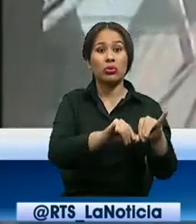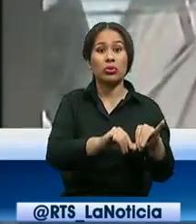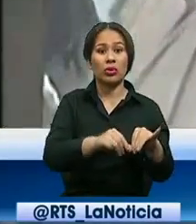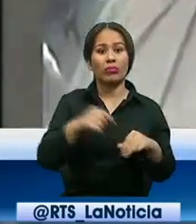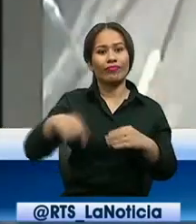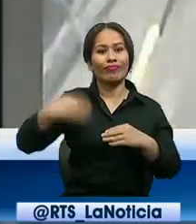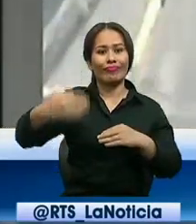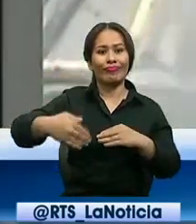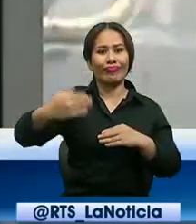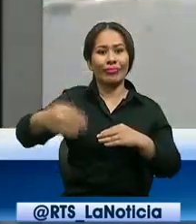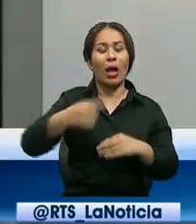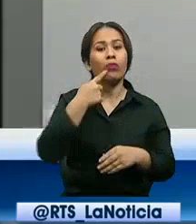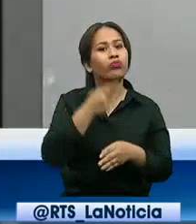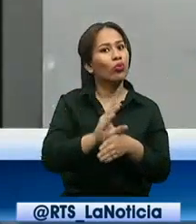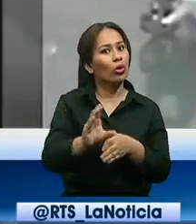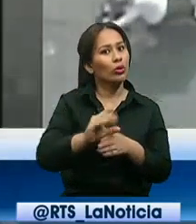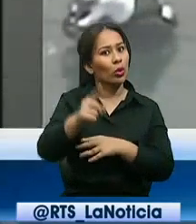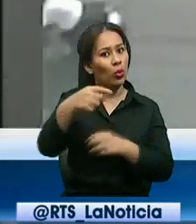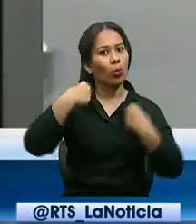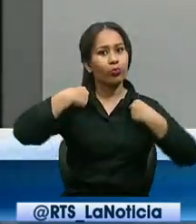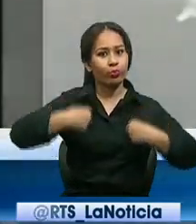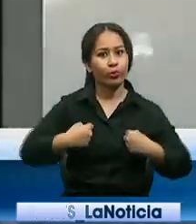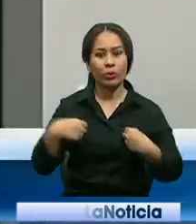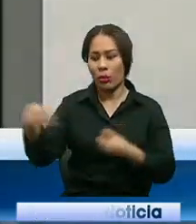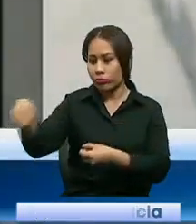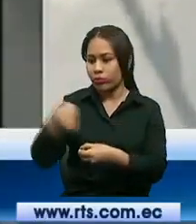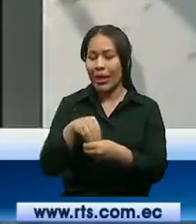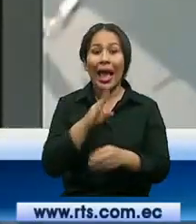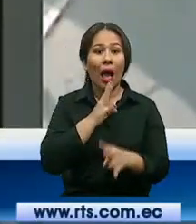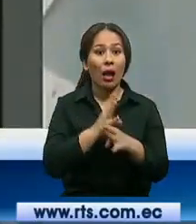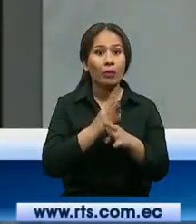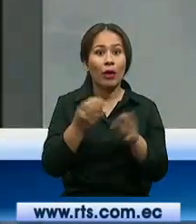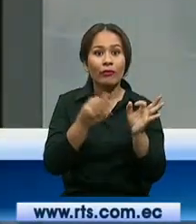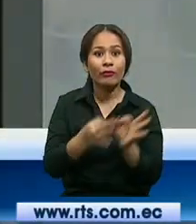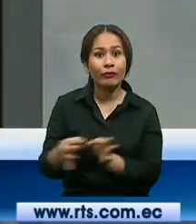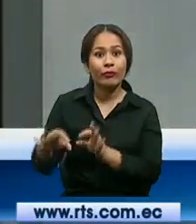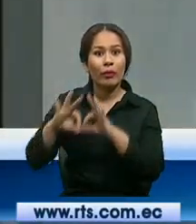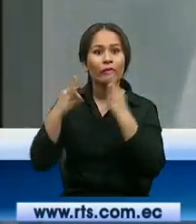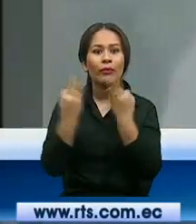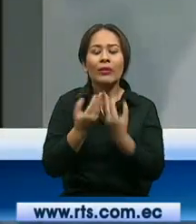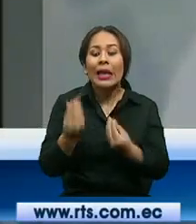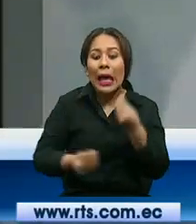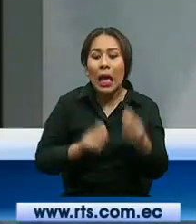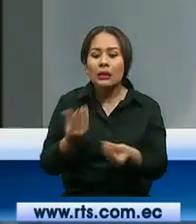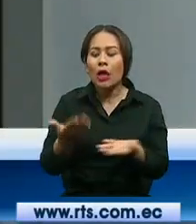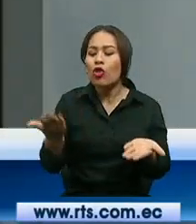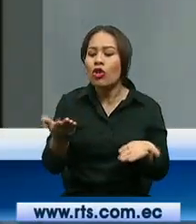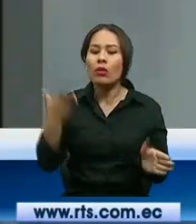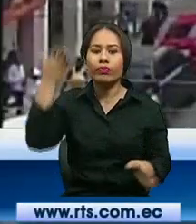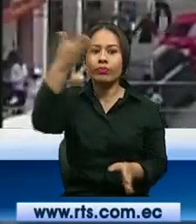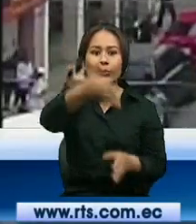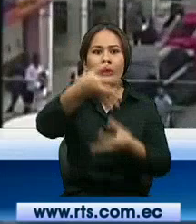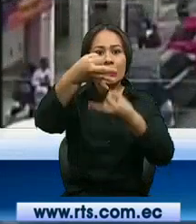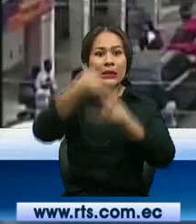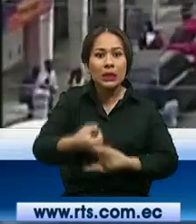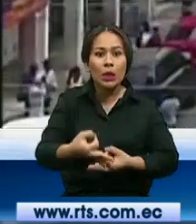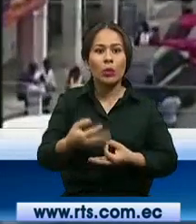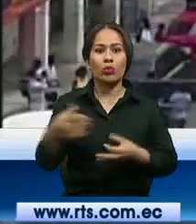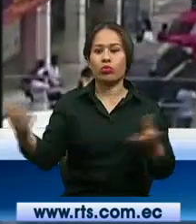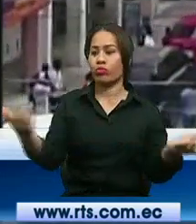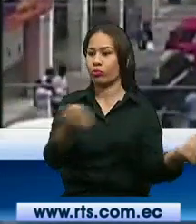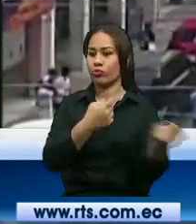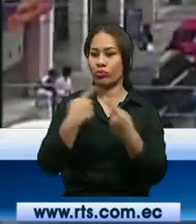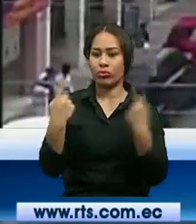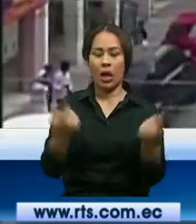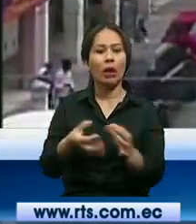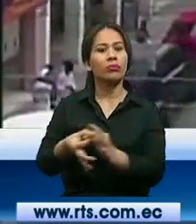próximos días, por lo que la recomendación es elaborar un plan familiar que contemple las rutas de evacuación y los puntos seguros. Esto contribuirá